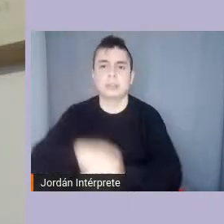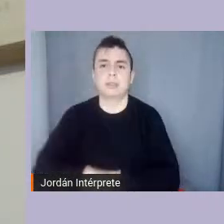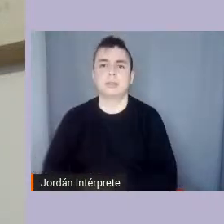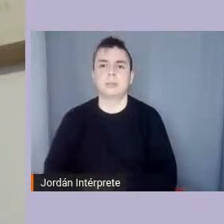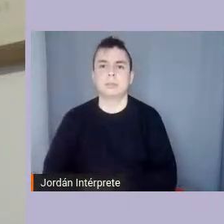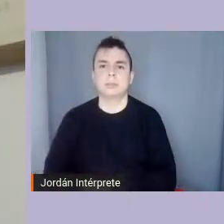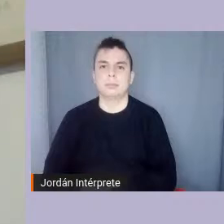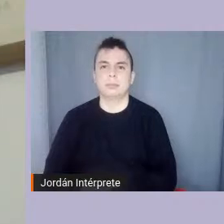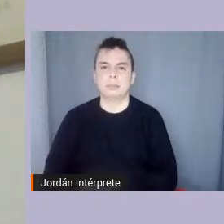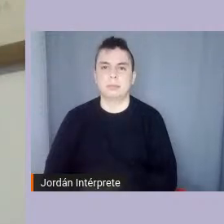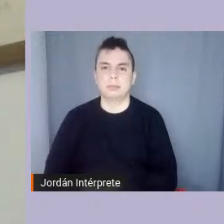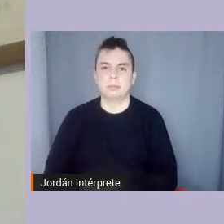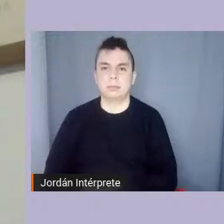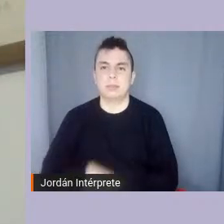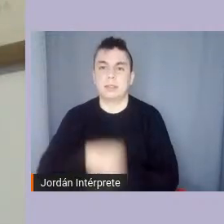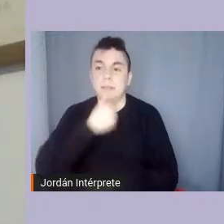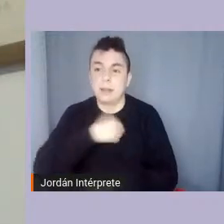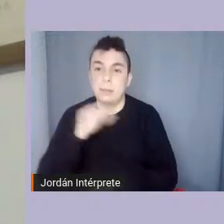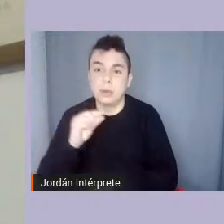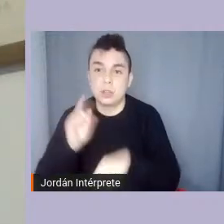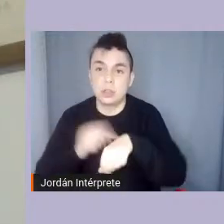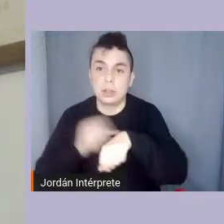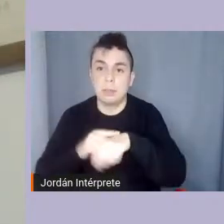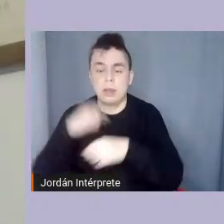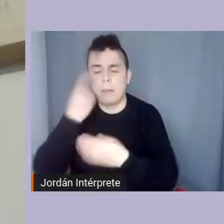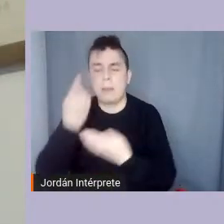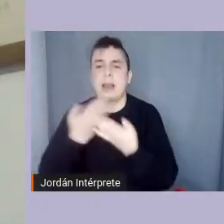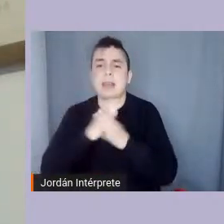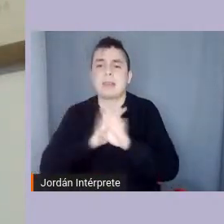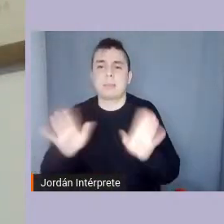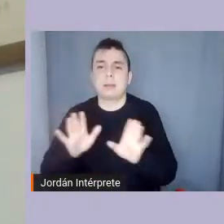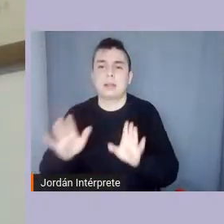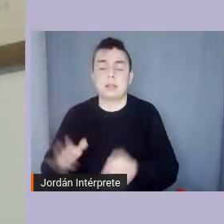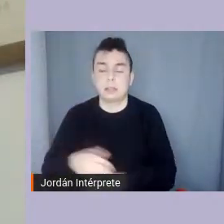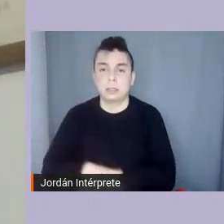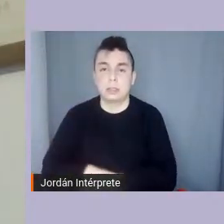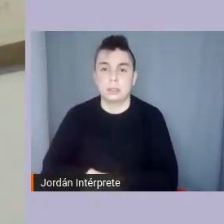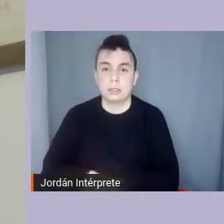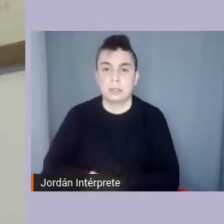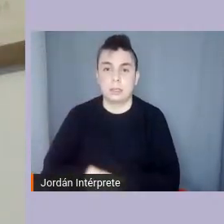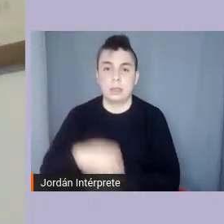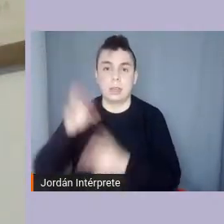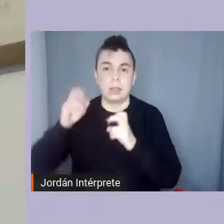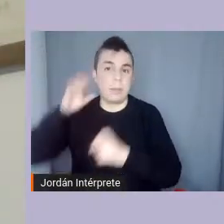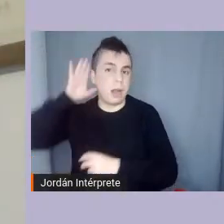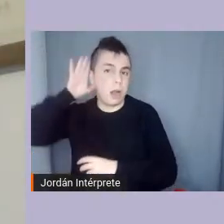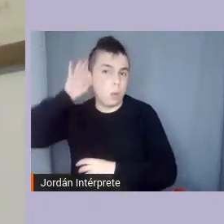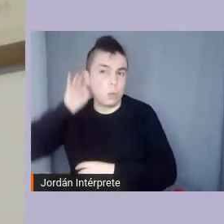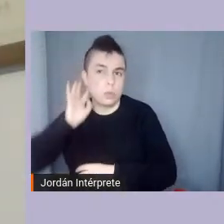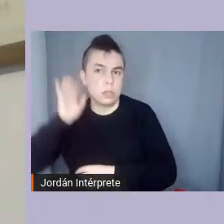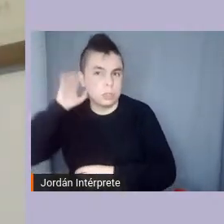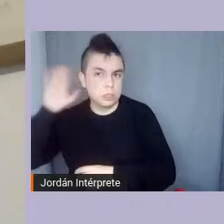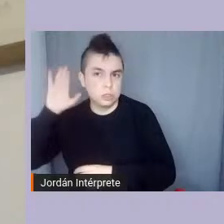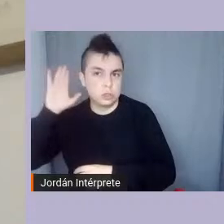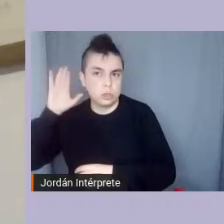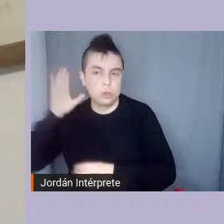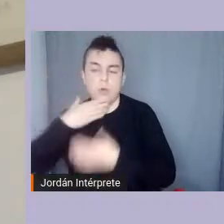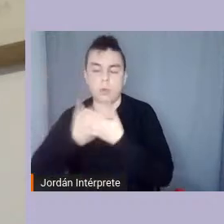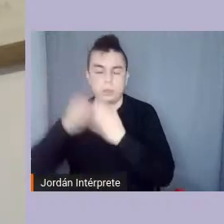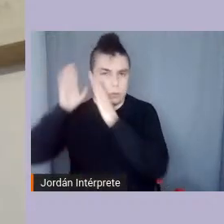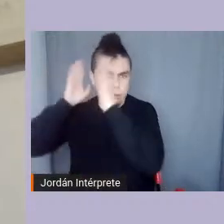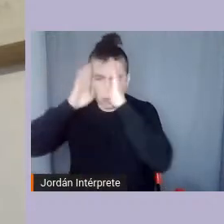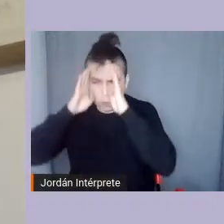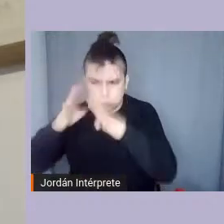Bueno, nos queda poquito, ¿no es verdad? Para terminar, no podemos dejar pasar la audición y sobre todo la escucha dirigida.